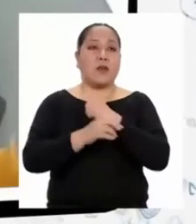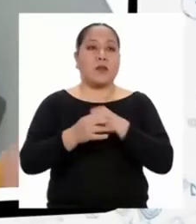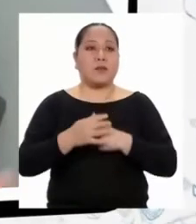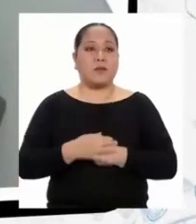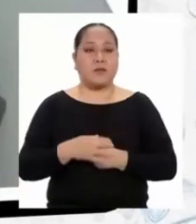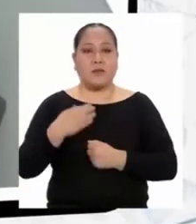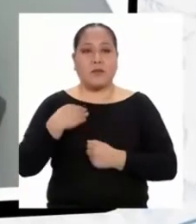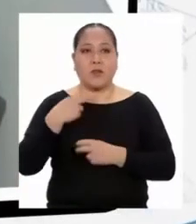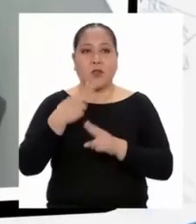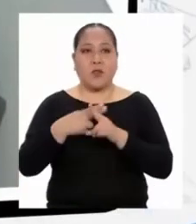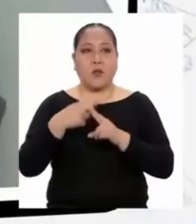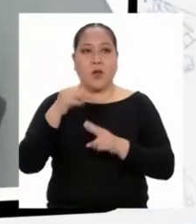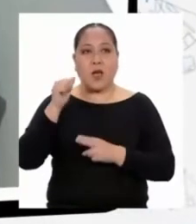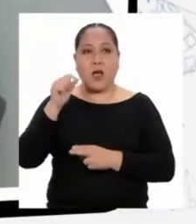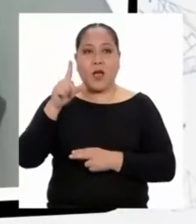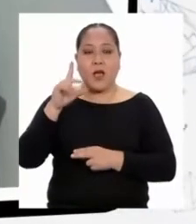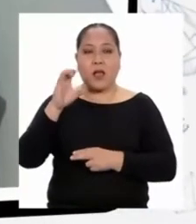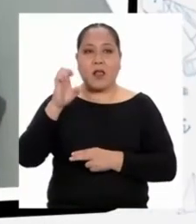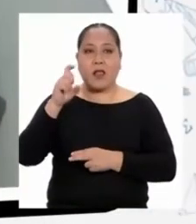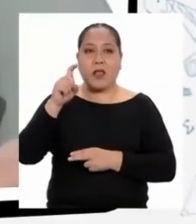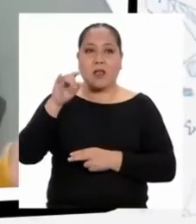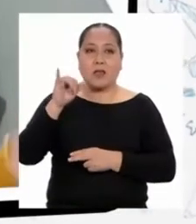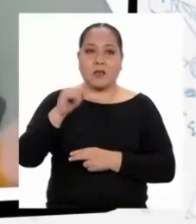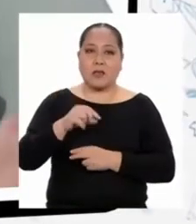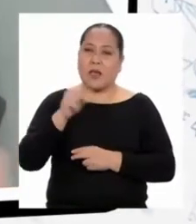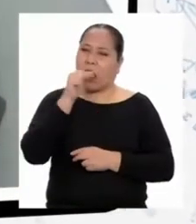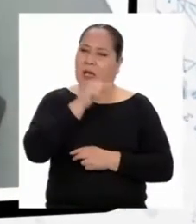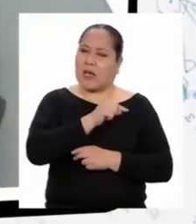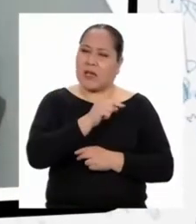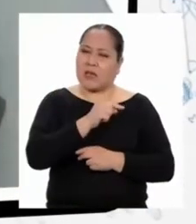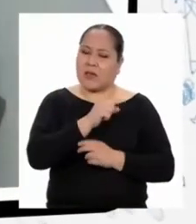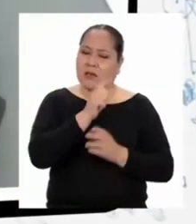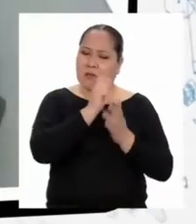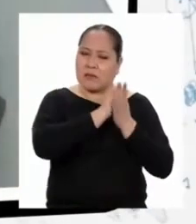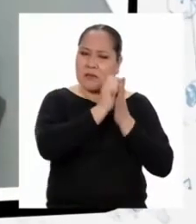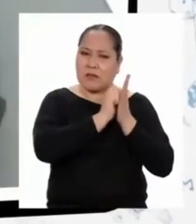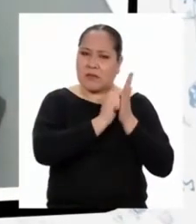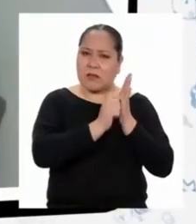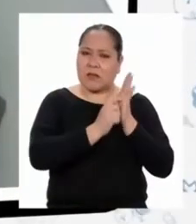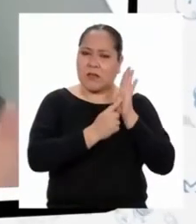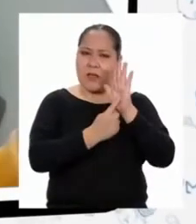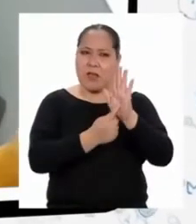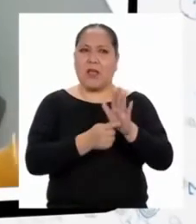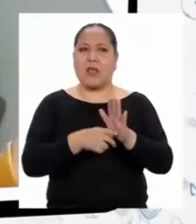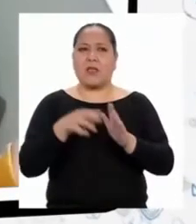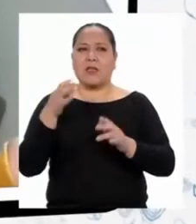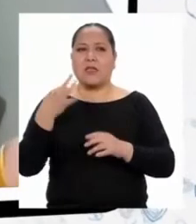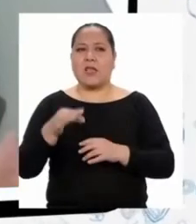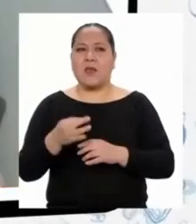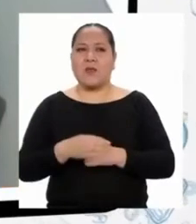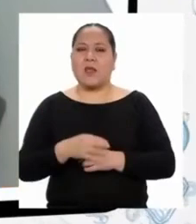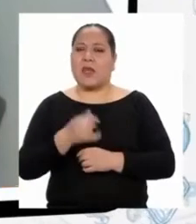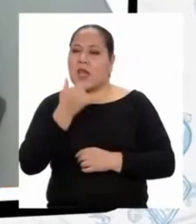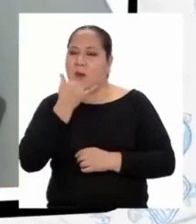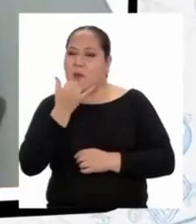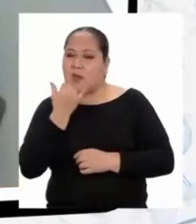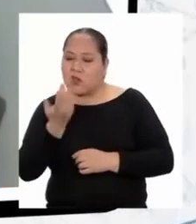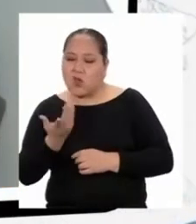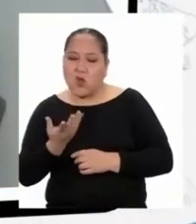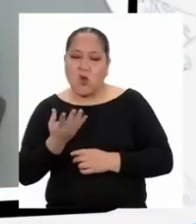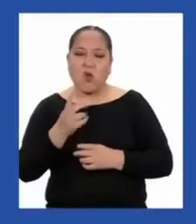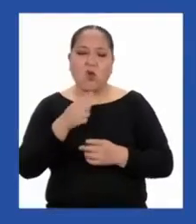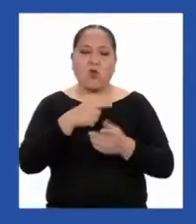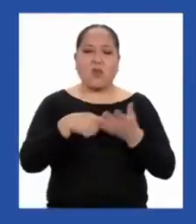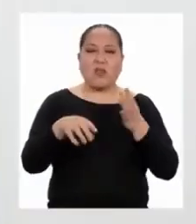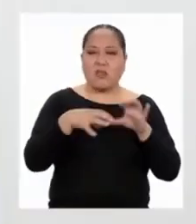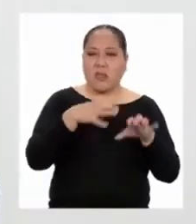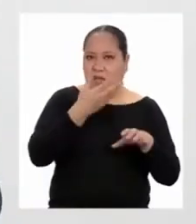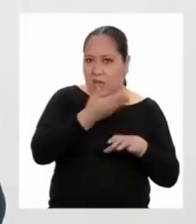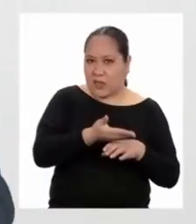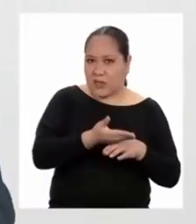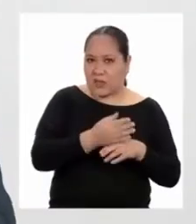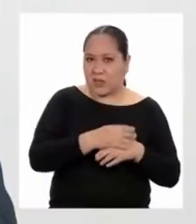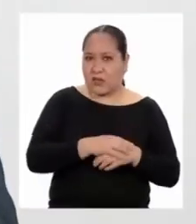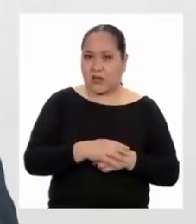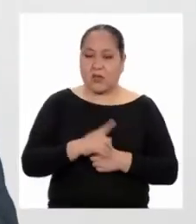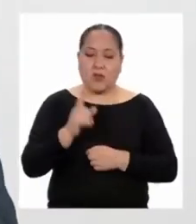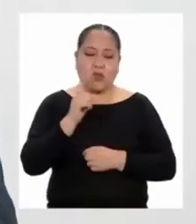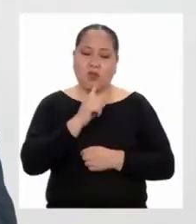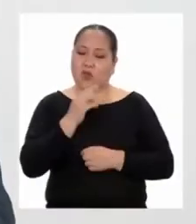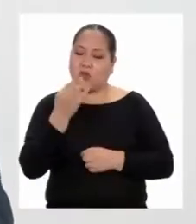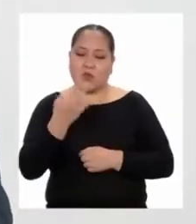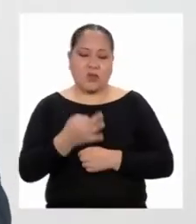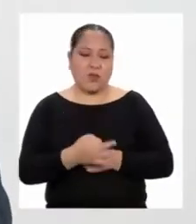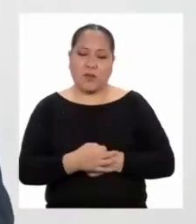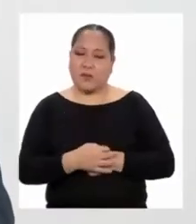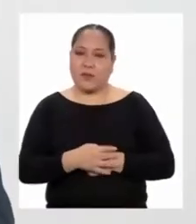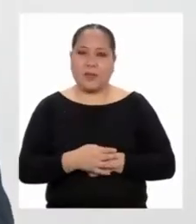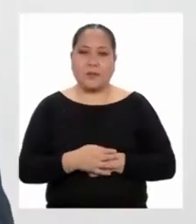Los textos siempre nos representan relaciones de causa y efecto entre las ideas, como la que hemos leído hoy. No siempre es